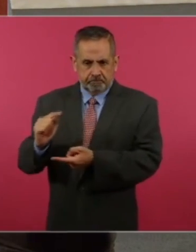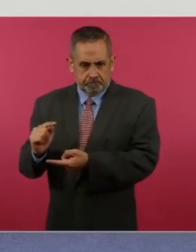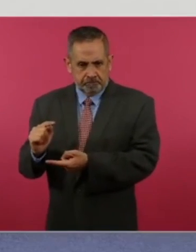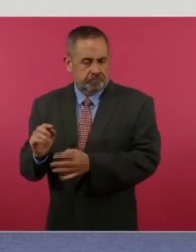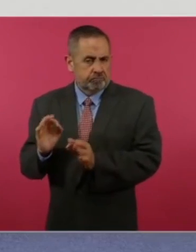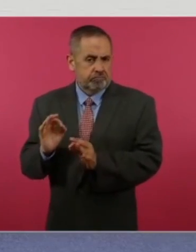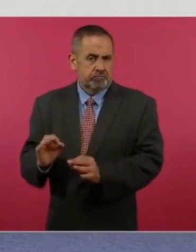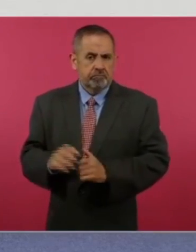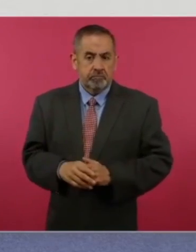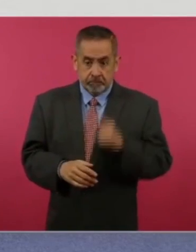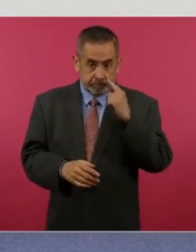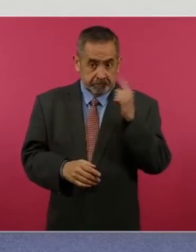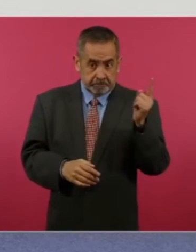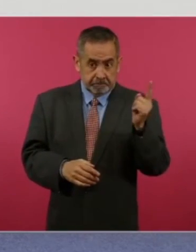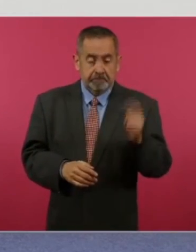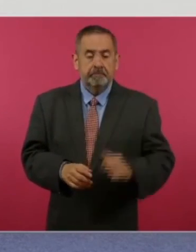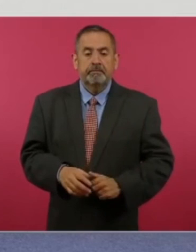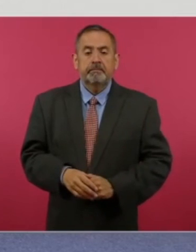Miren esto.